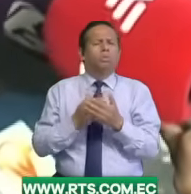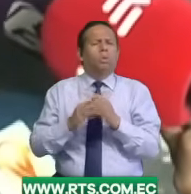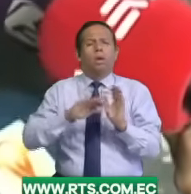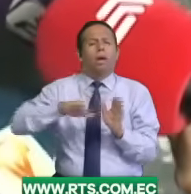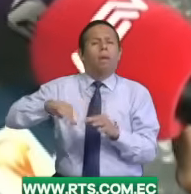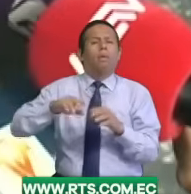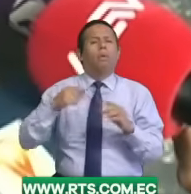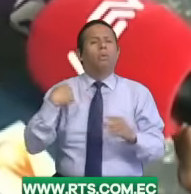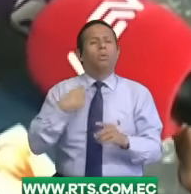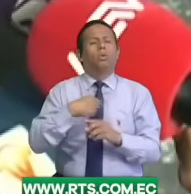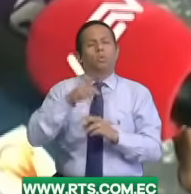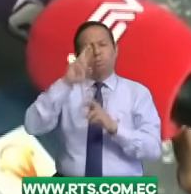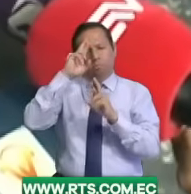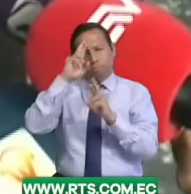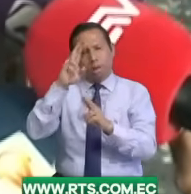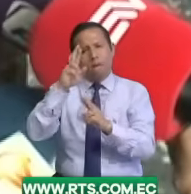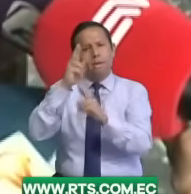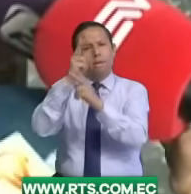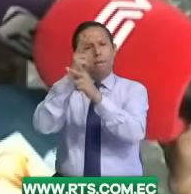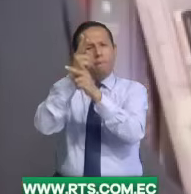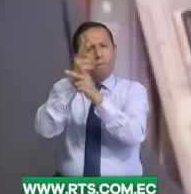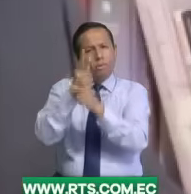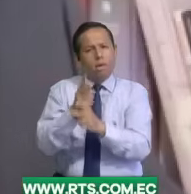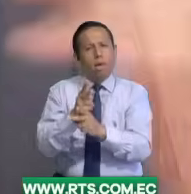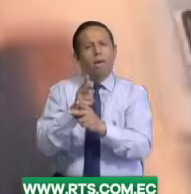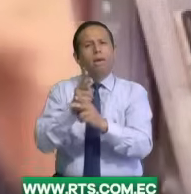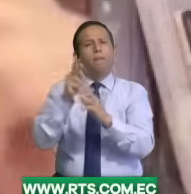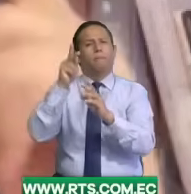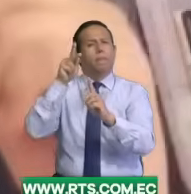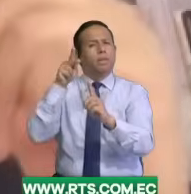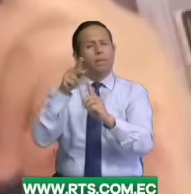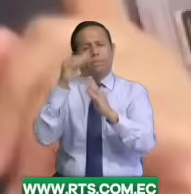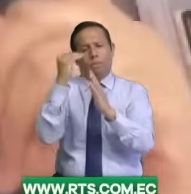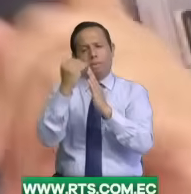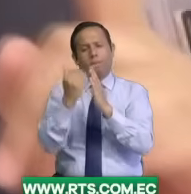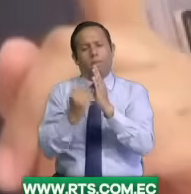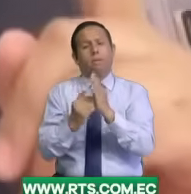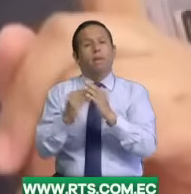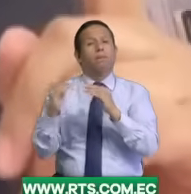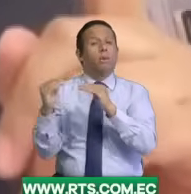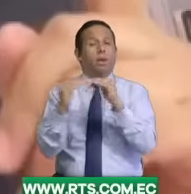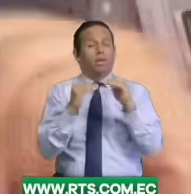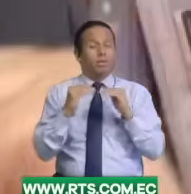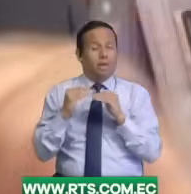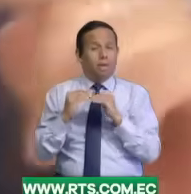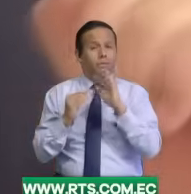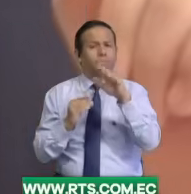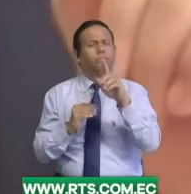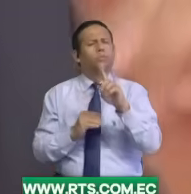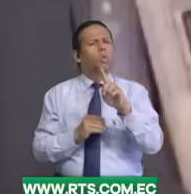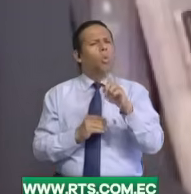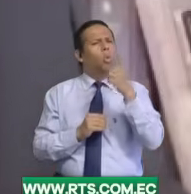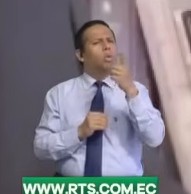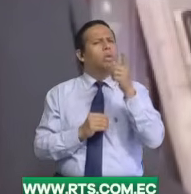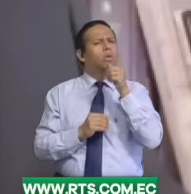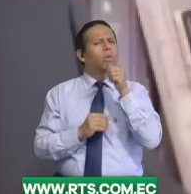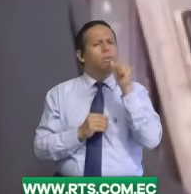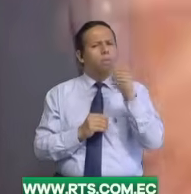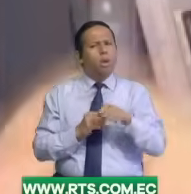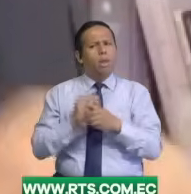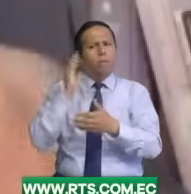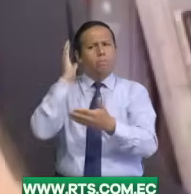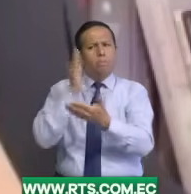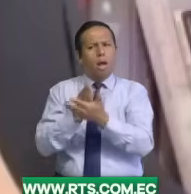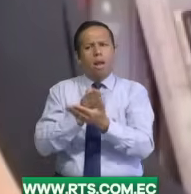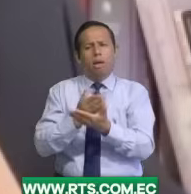y de respetar los principios de la democracia. La única entidad que puede dejar fuera del cargo a